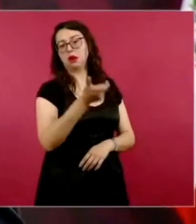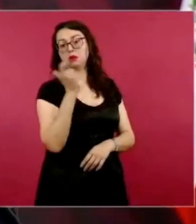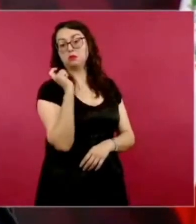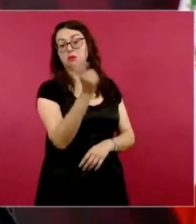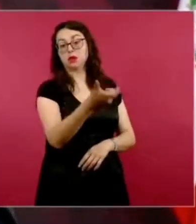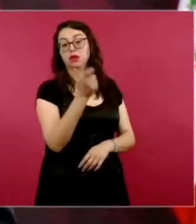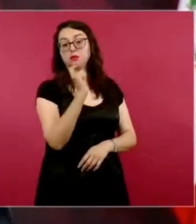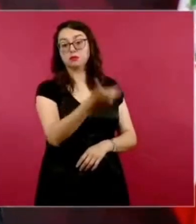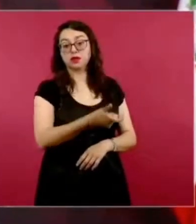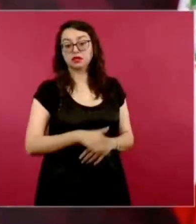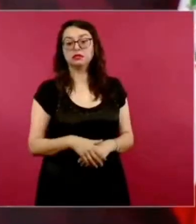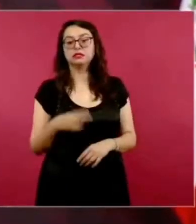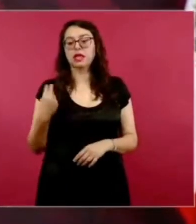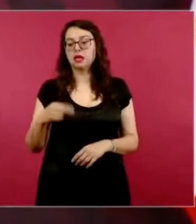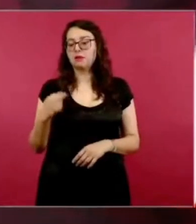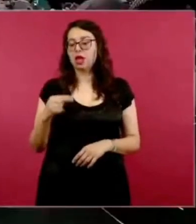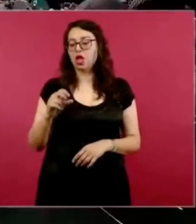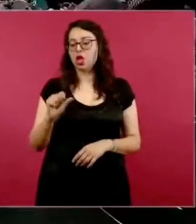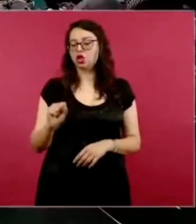llamado subvención,